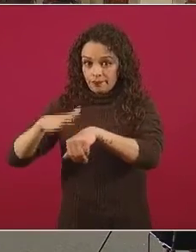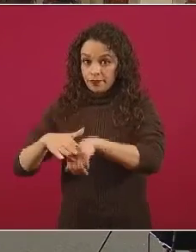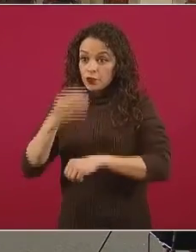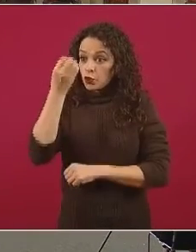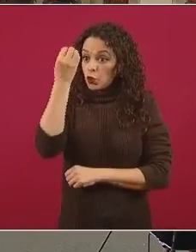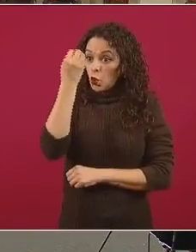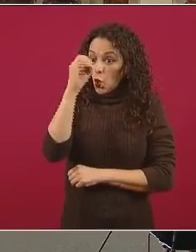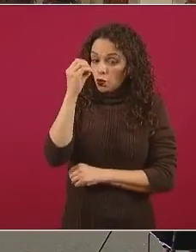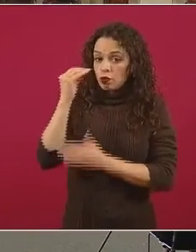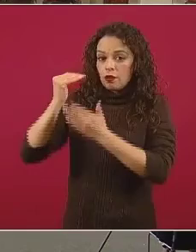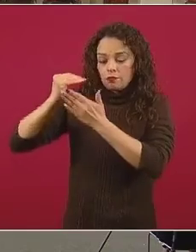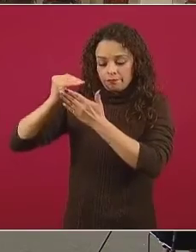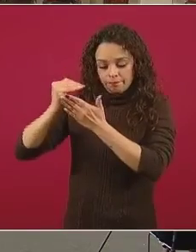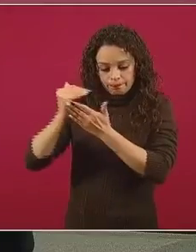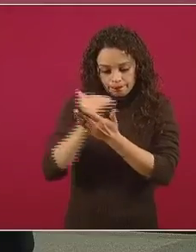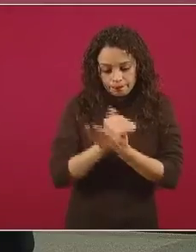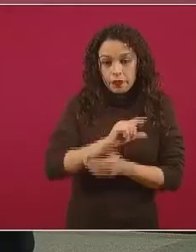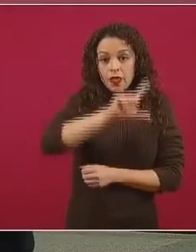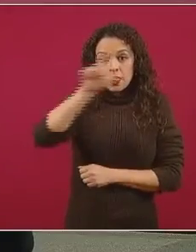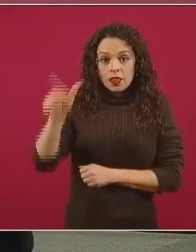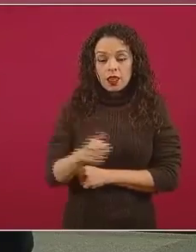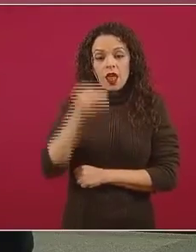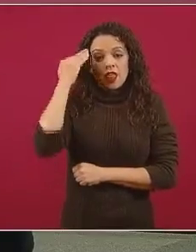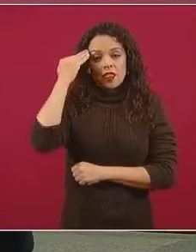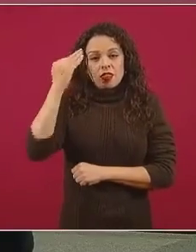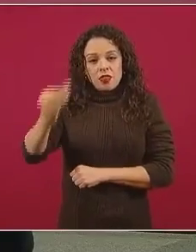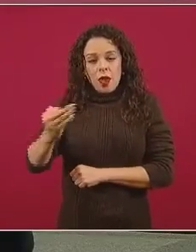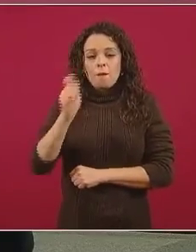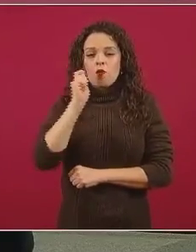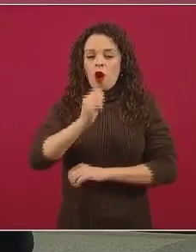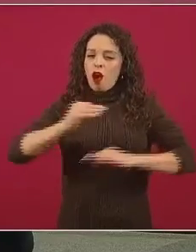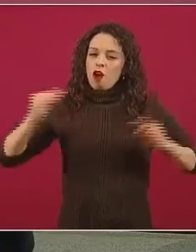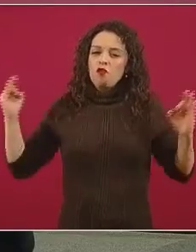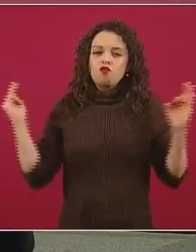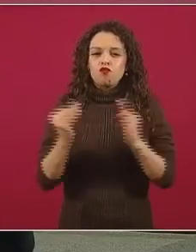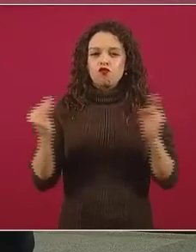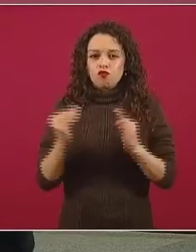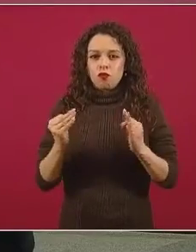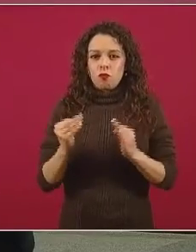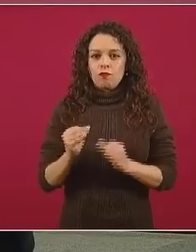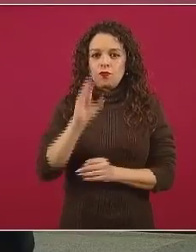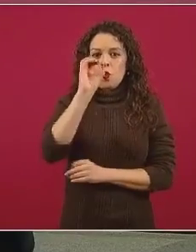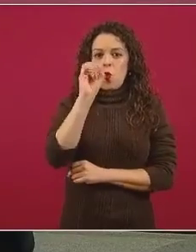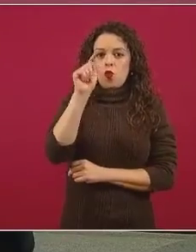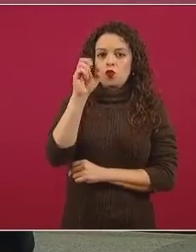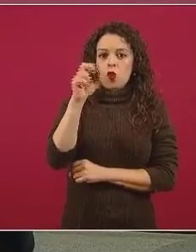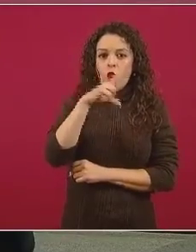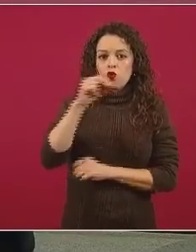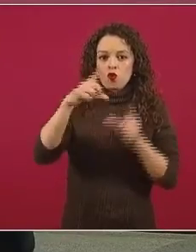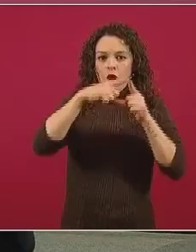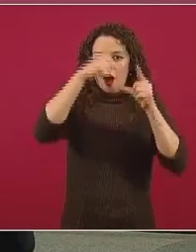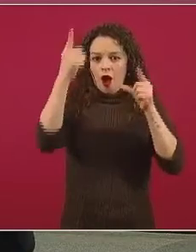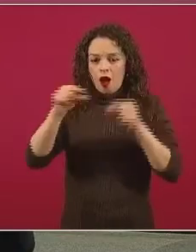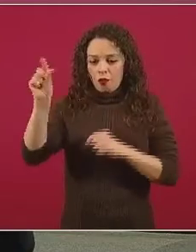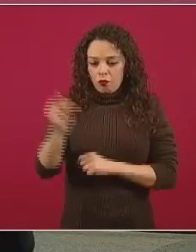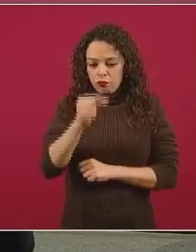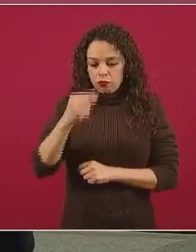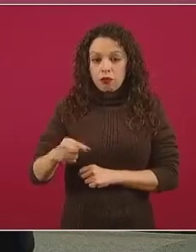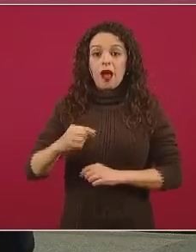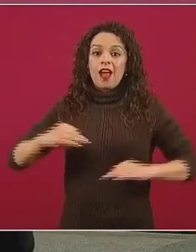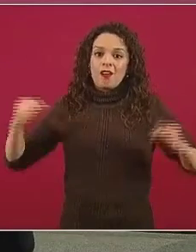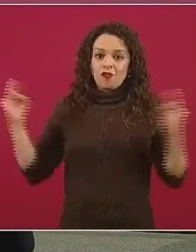y posteriormente en la temporada fría del año, en la temporada de otoño-invierno, como le ha ocurrido a todos los países del hemisferio